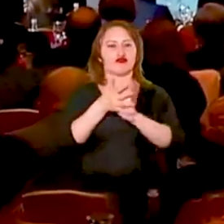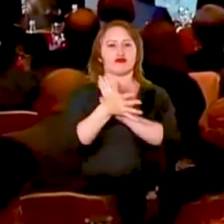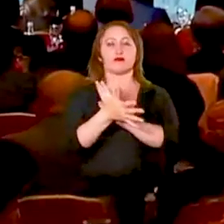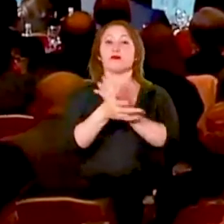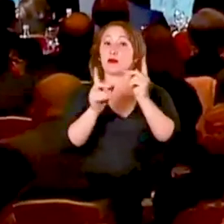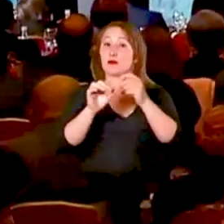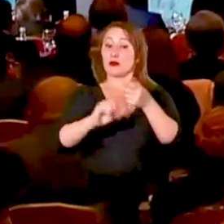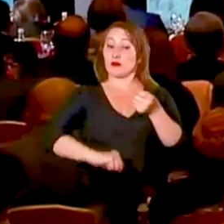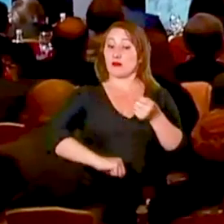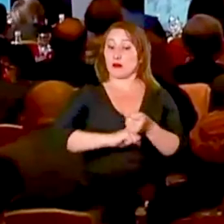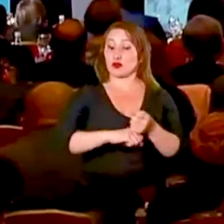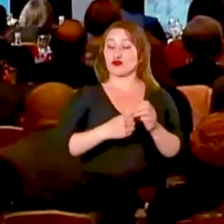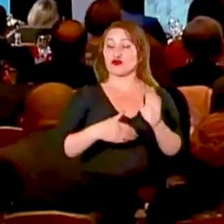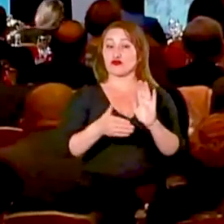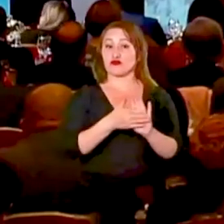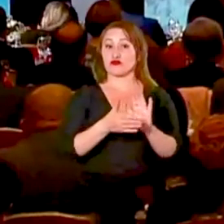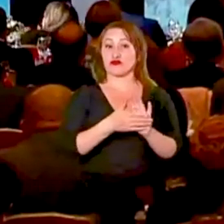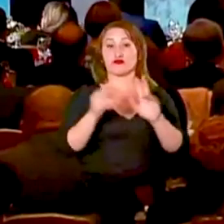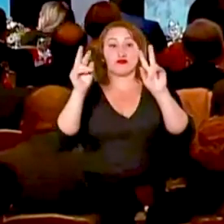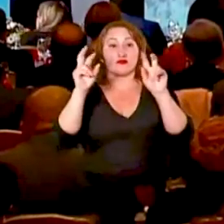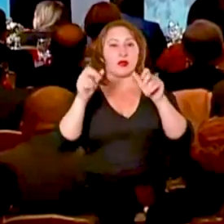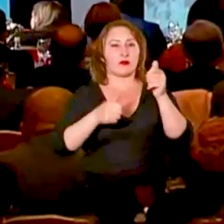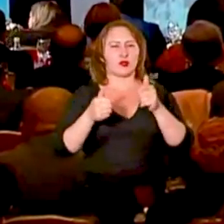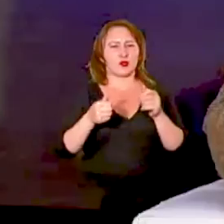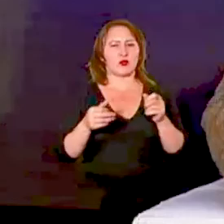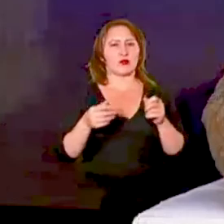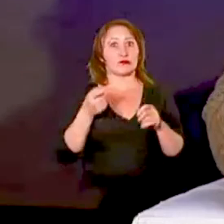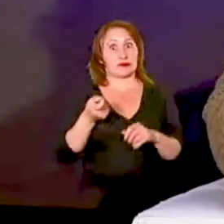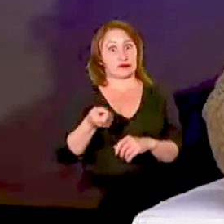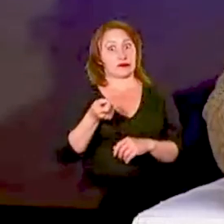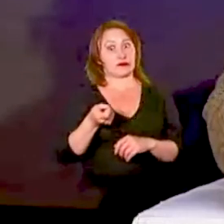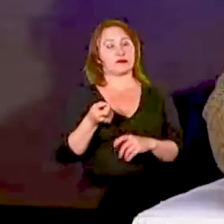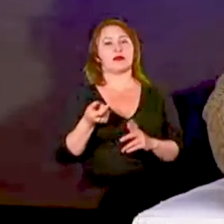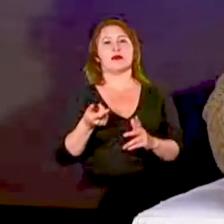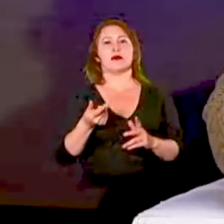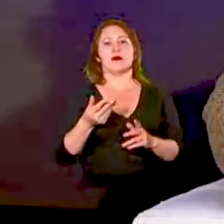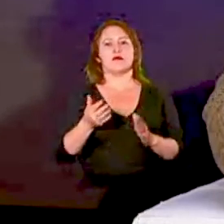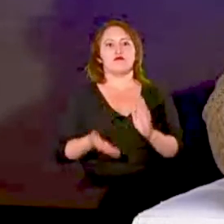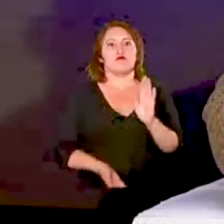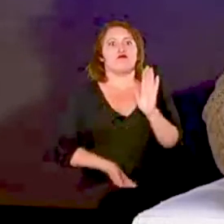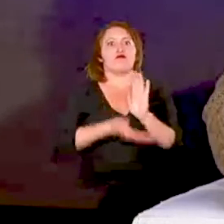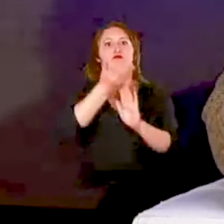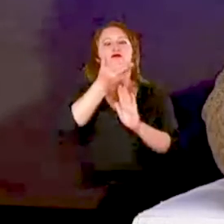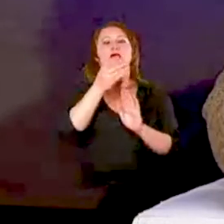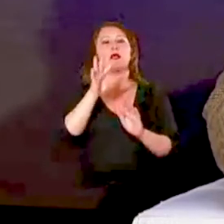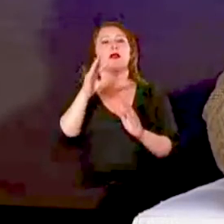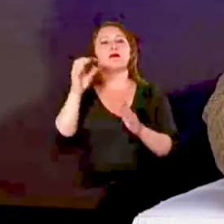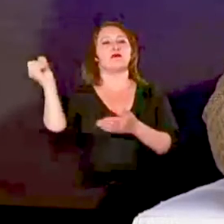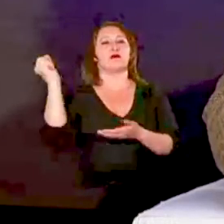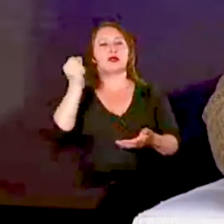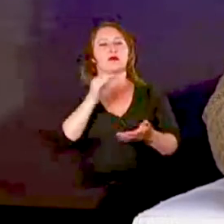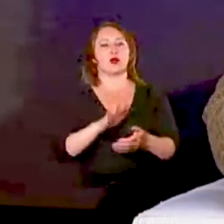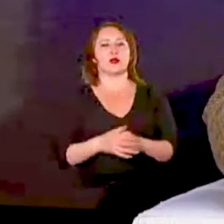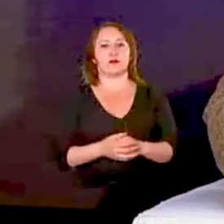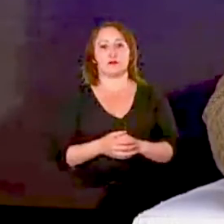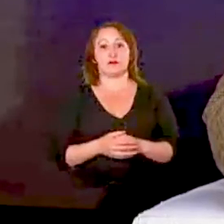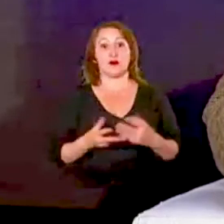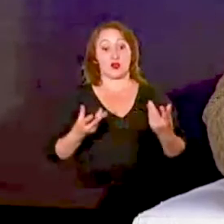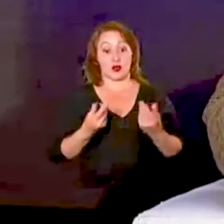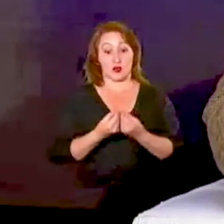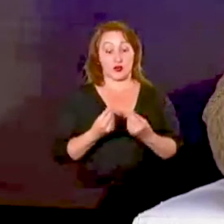igualmente el apoyo probatorio en temas como tan sensibles como, por ejemplo, los incrementos patrimoniales. Tenemos un grupo